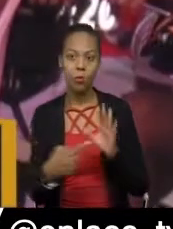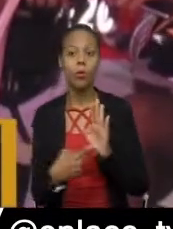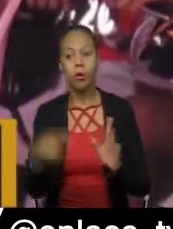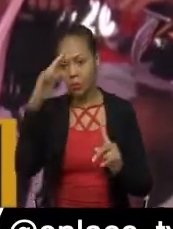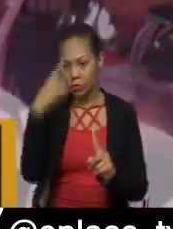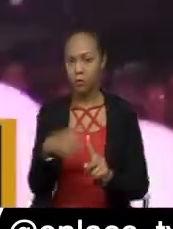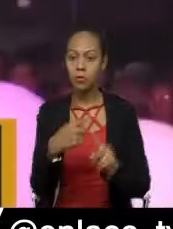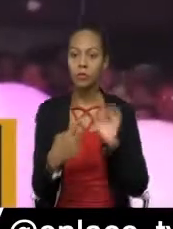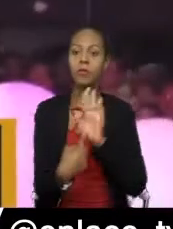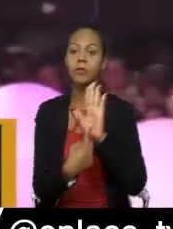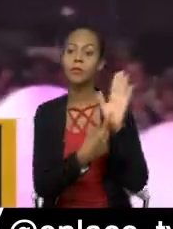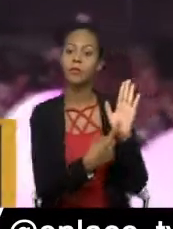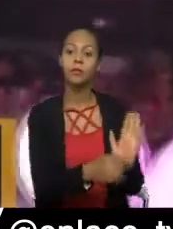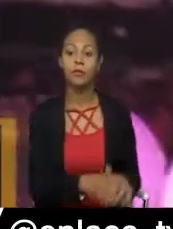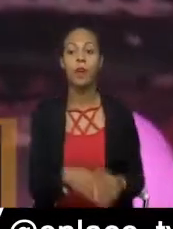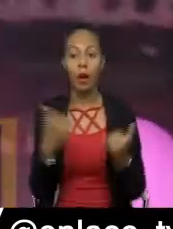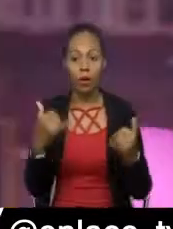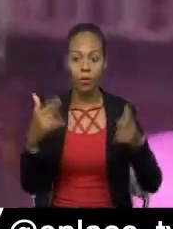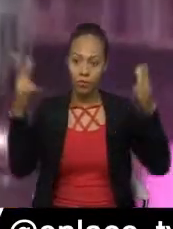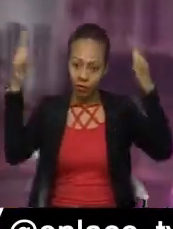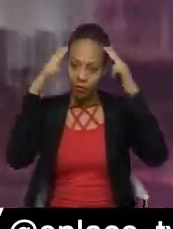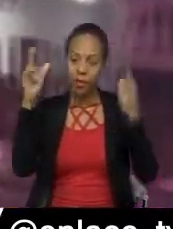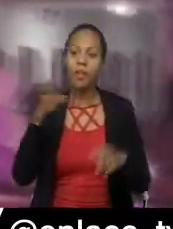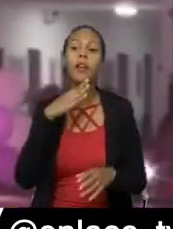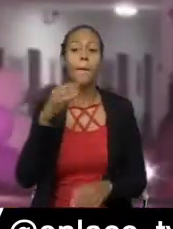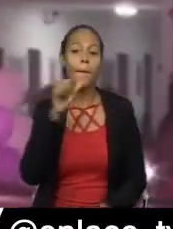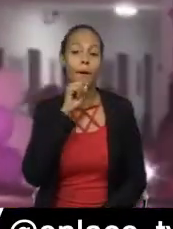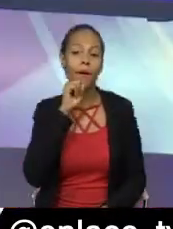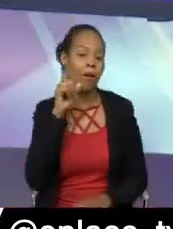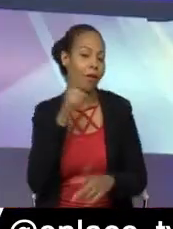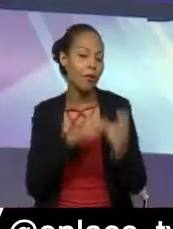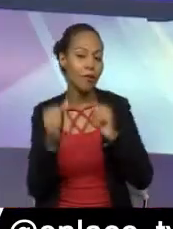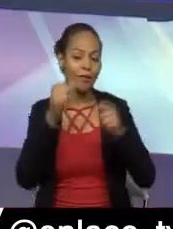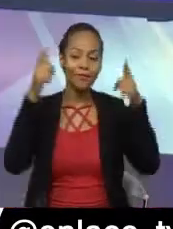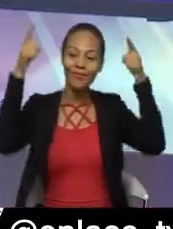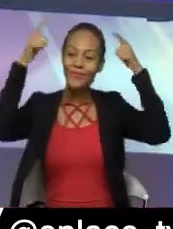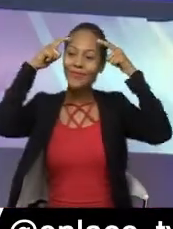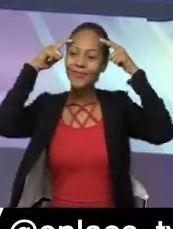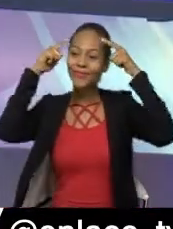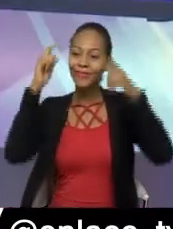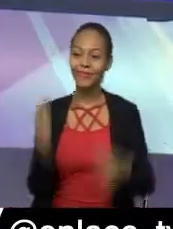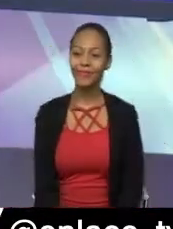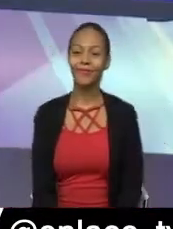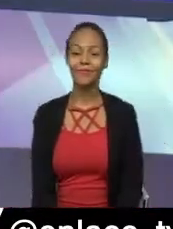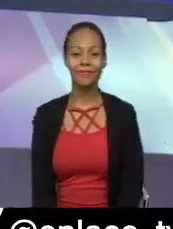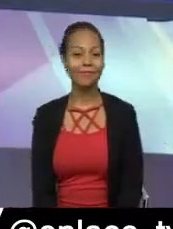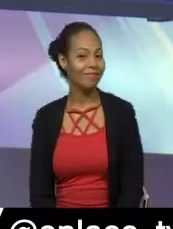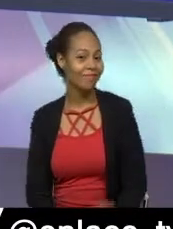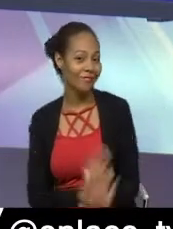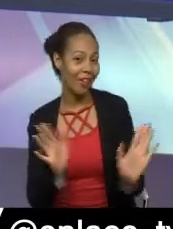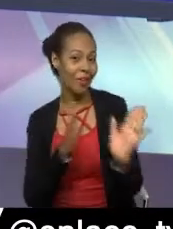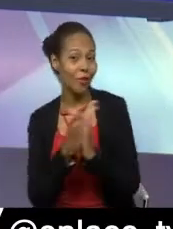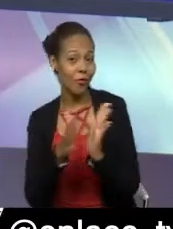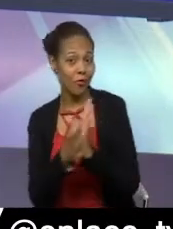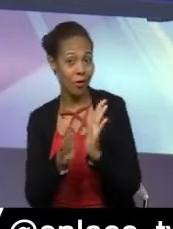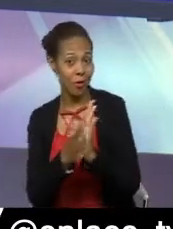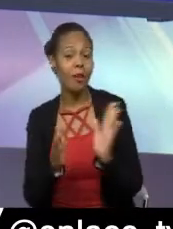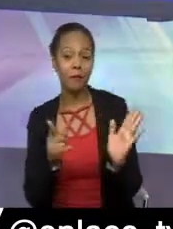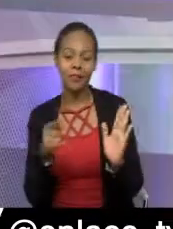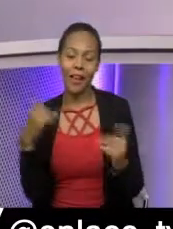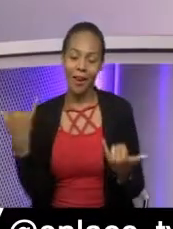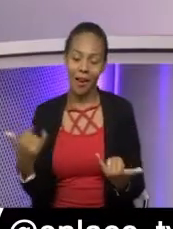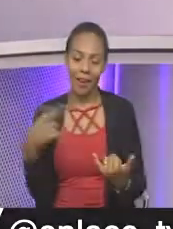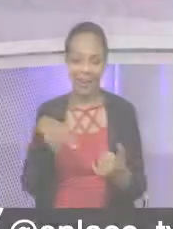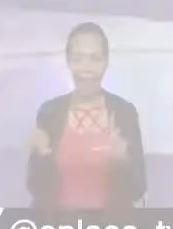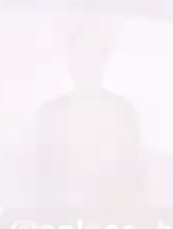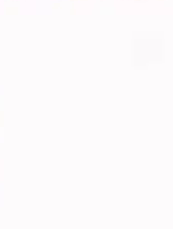corona de este reinado la tiene Barranca Bermeja, que la ganó el año pasado. Con esta información nos despedimos de la presente emisión de